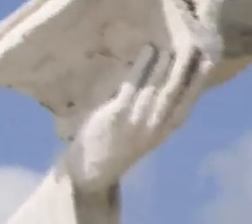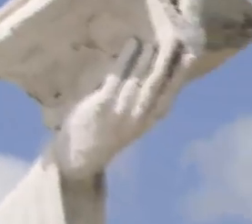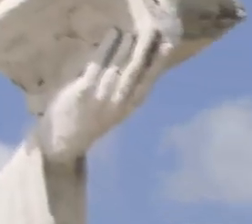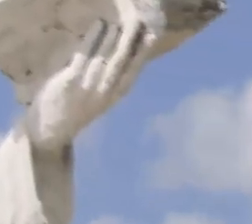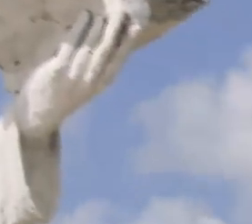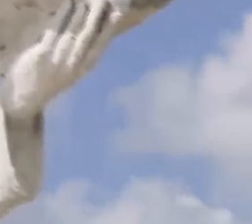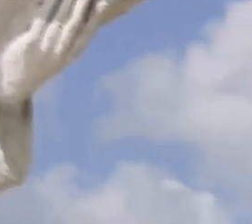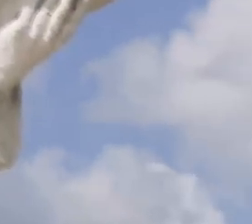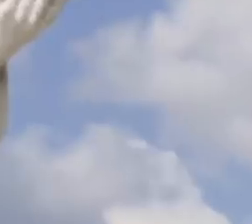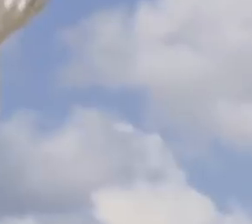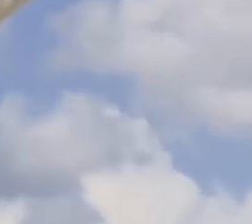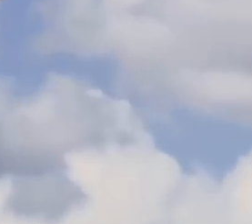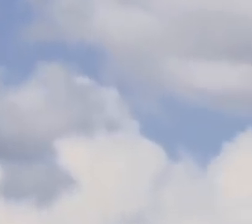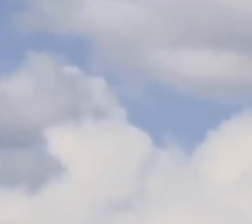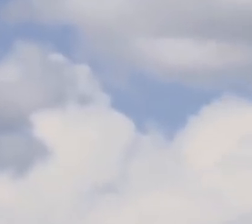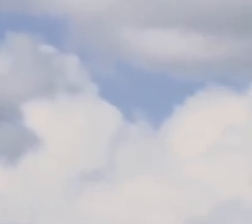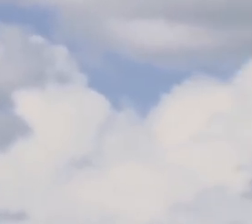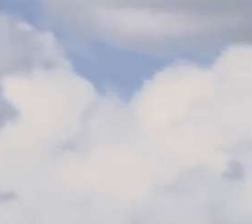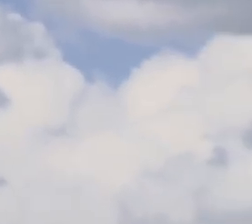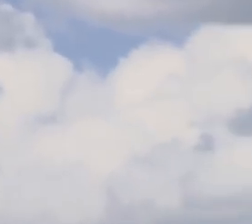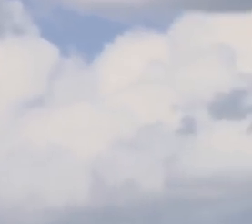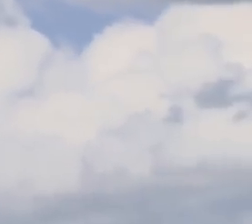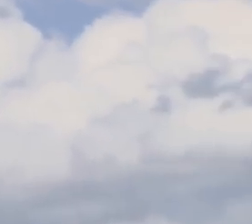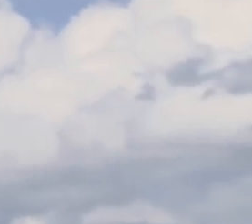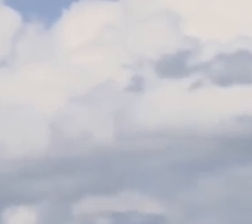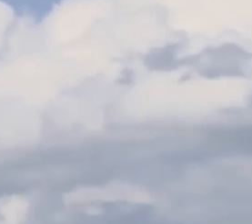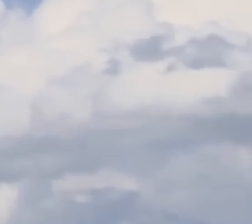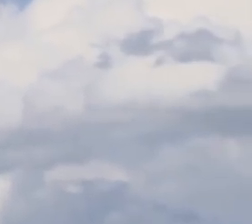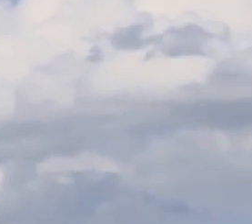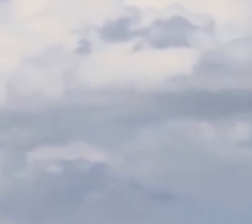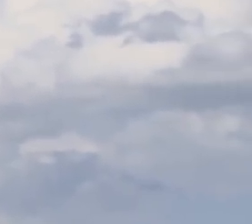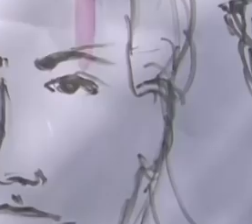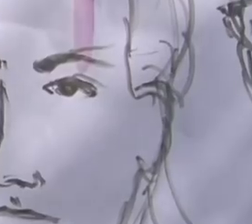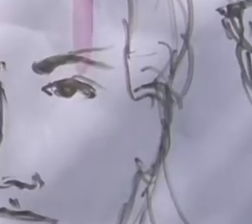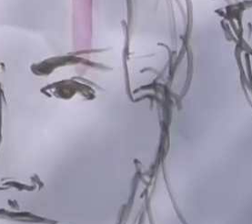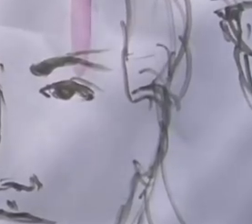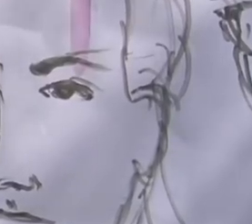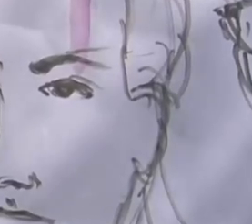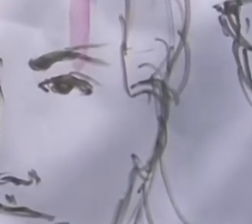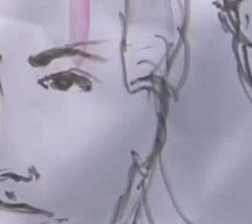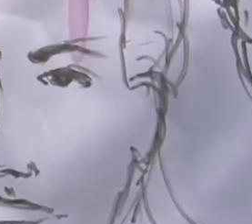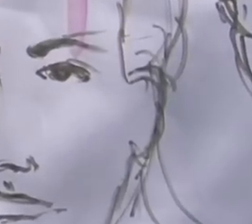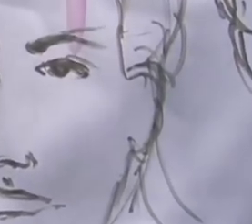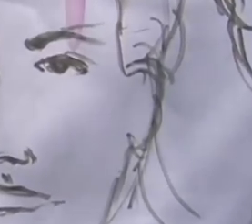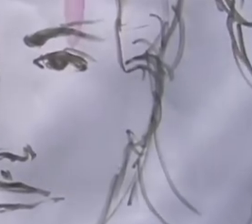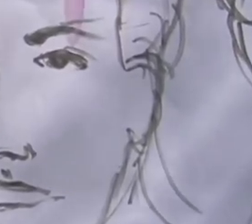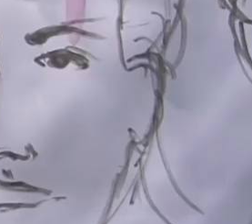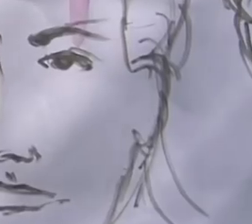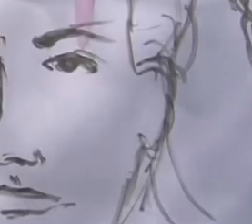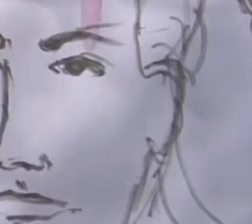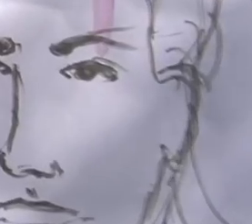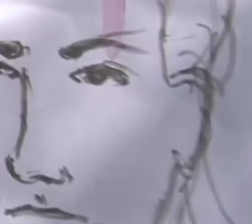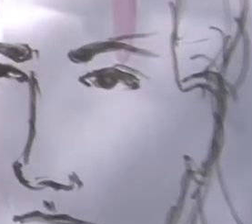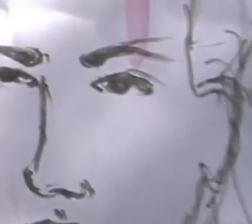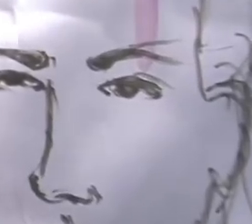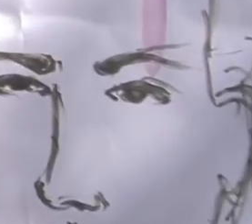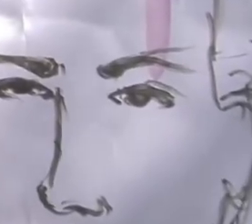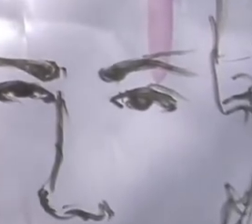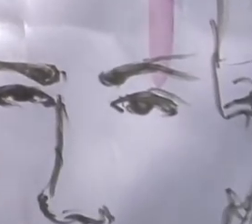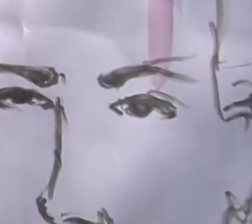Como a Jesús el Maestro te quisieron